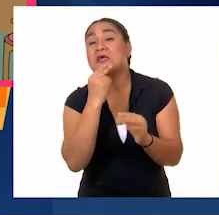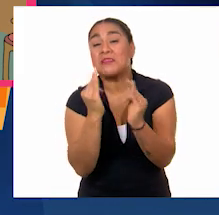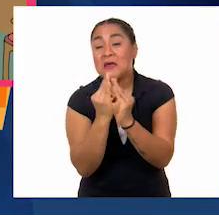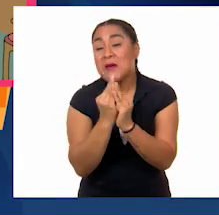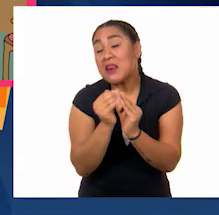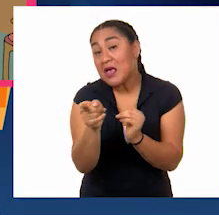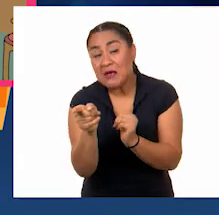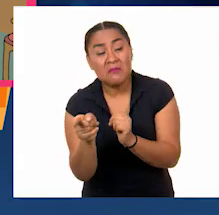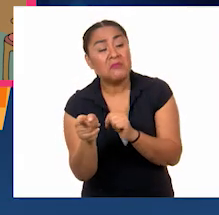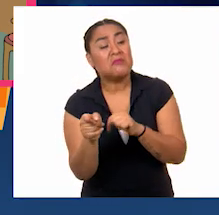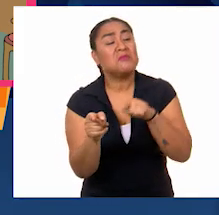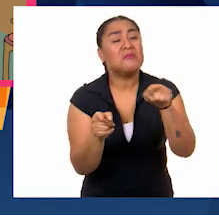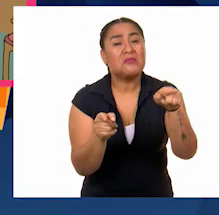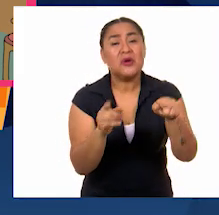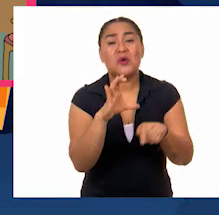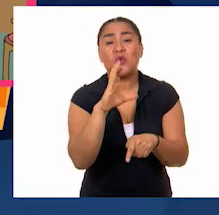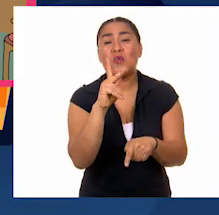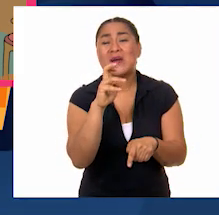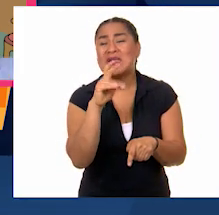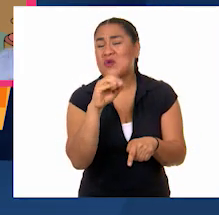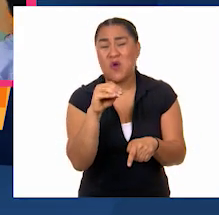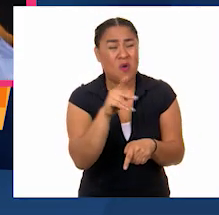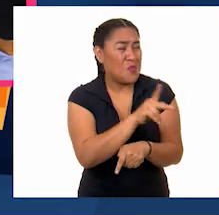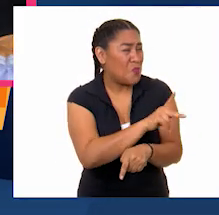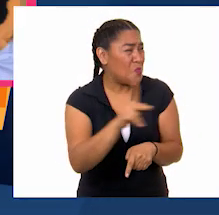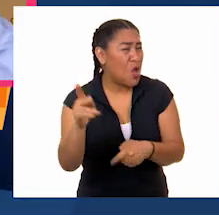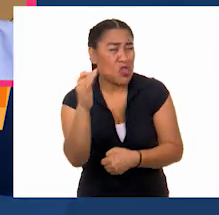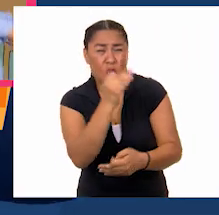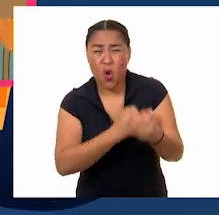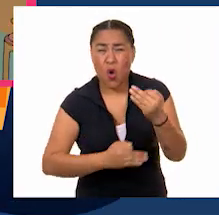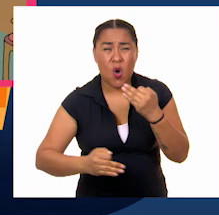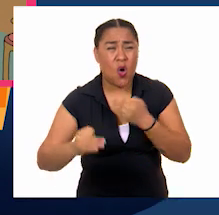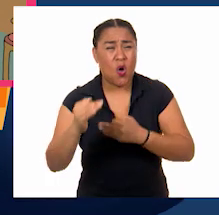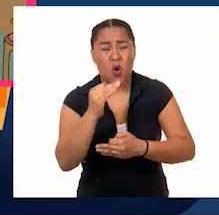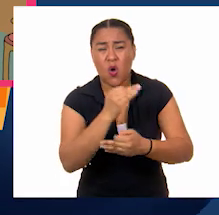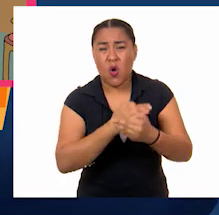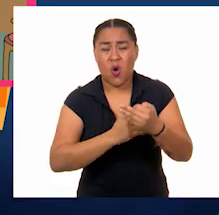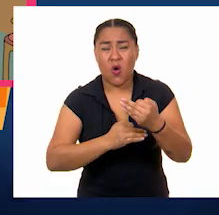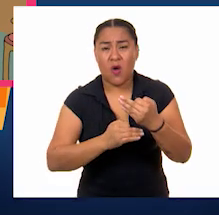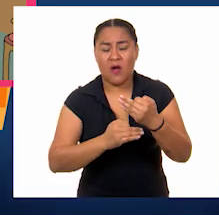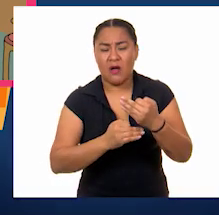tamales, el Cupertino, todos ¡no! tenemos...